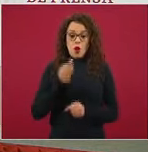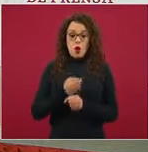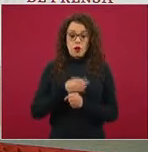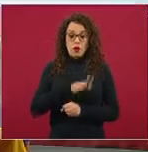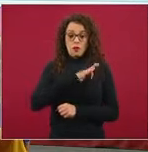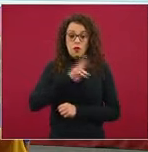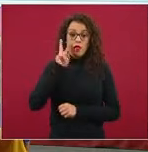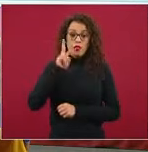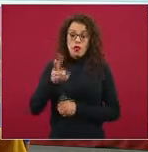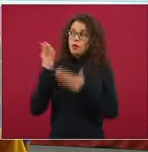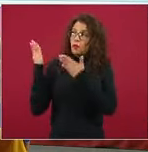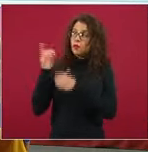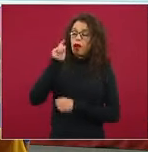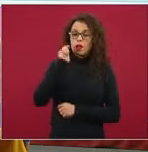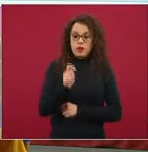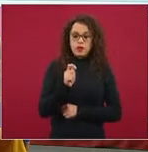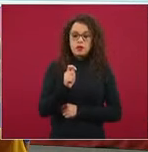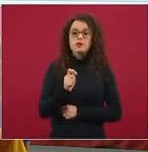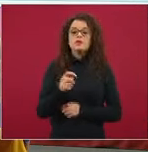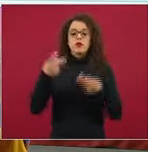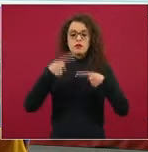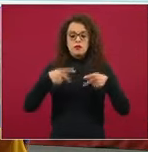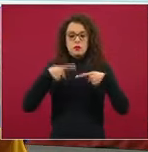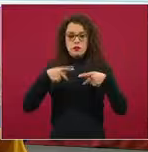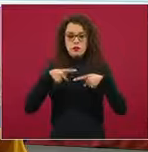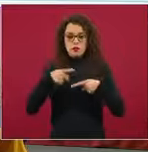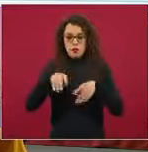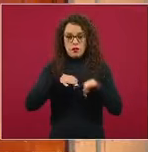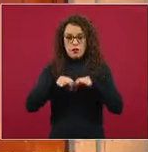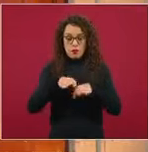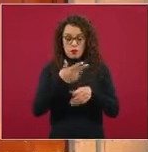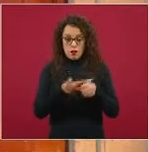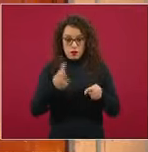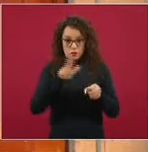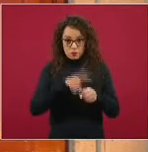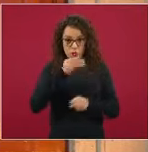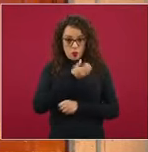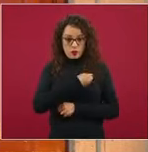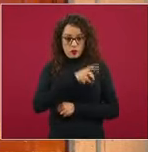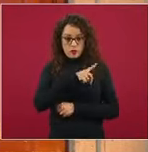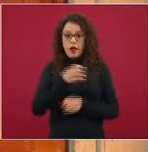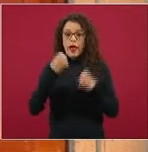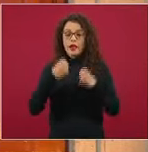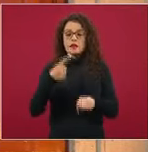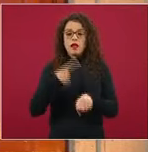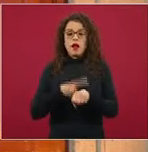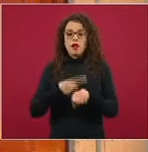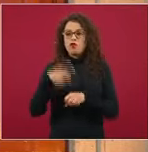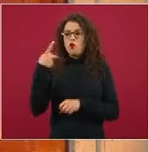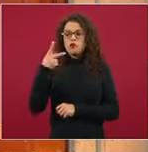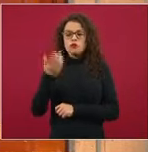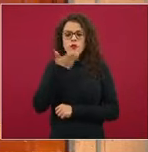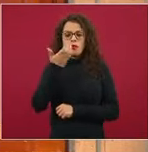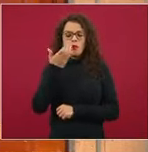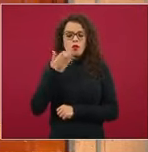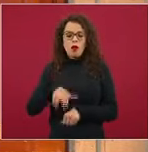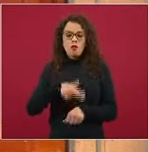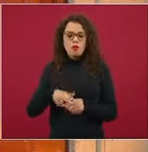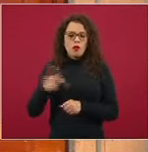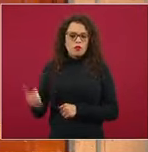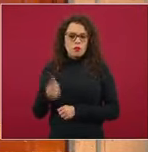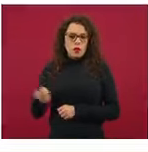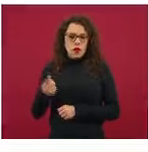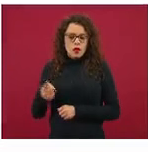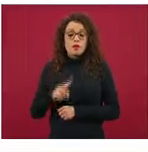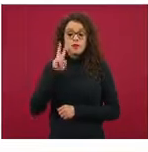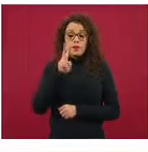estado presentes en los profesionales de la salud. Si vemos los porcentajes, en este caso las frecuencias que han